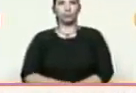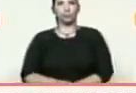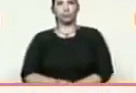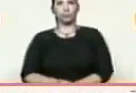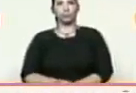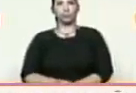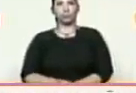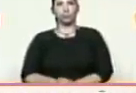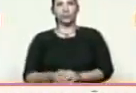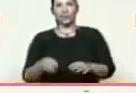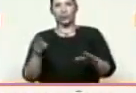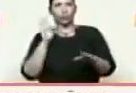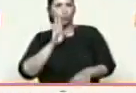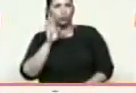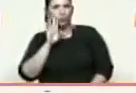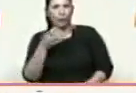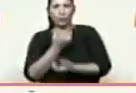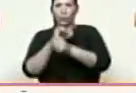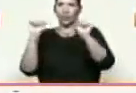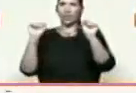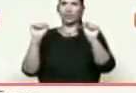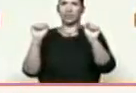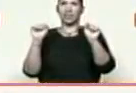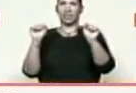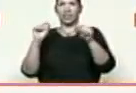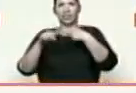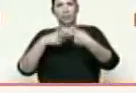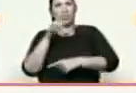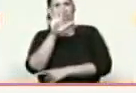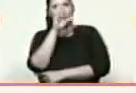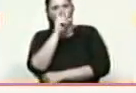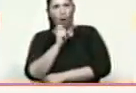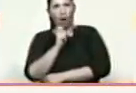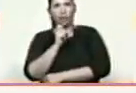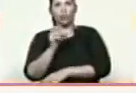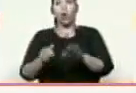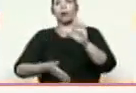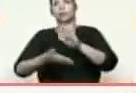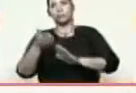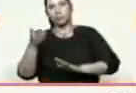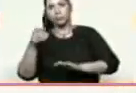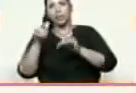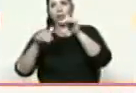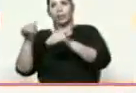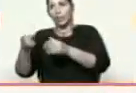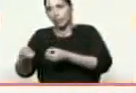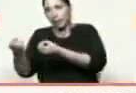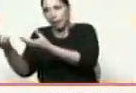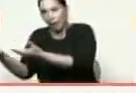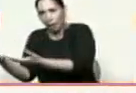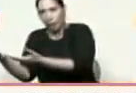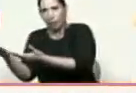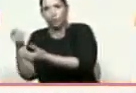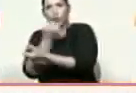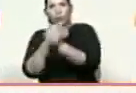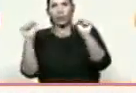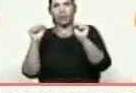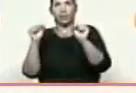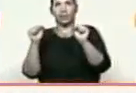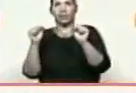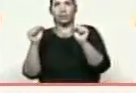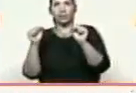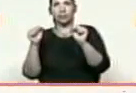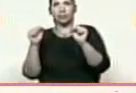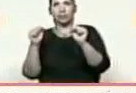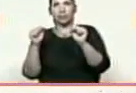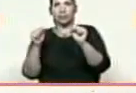telaraña de 3, 4, 5 años y la ejercía. Dejaba la soberanía y se iba sin soberanía.